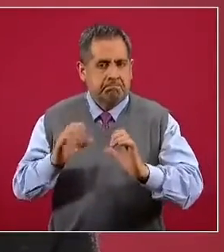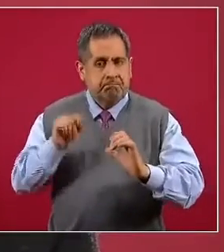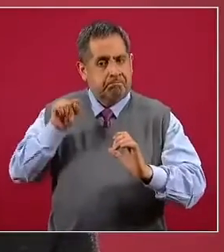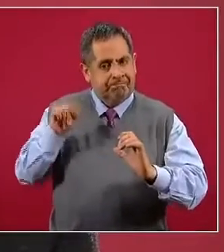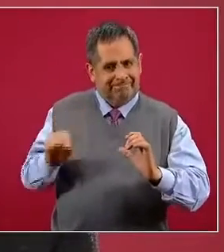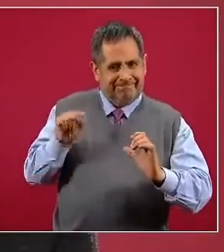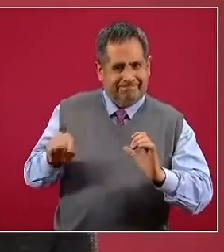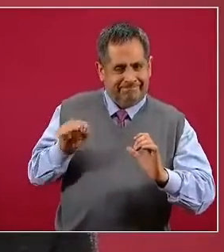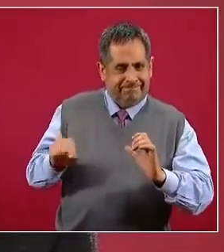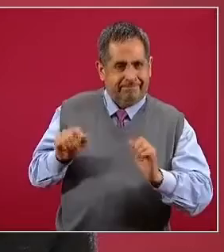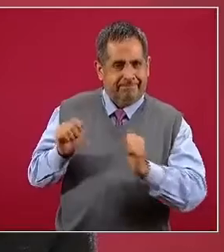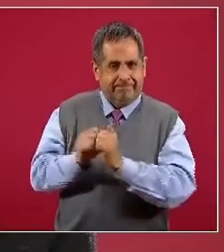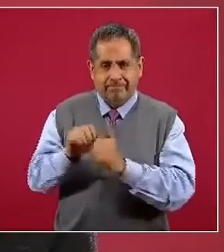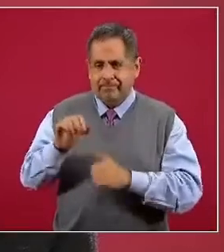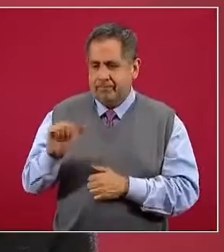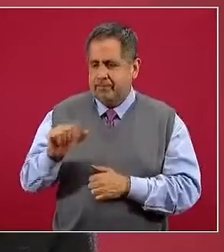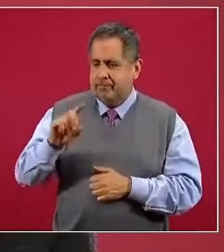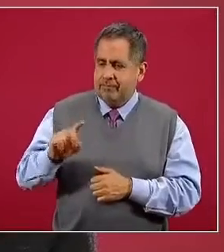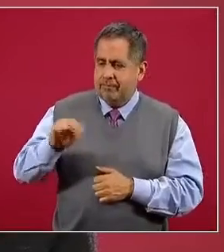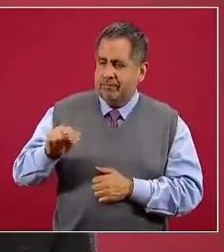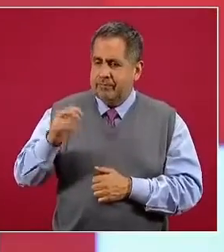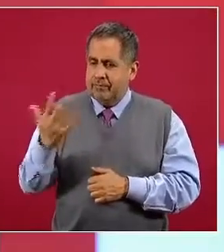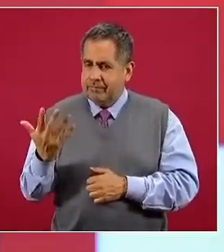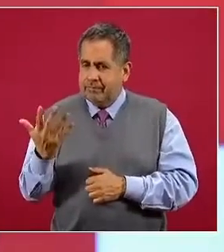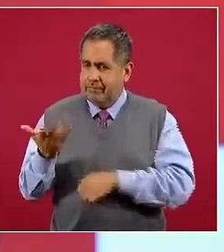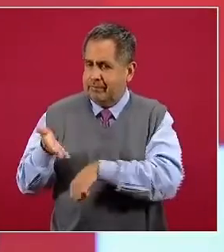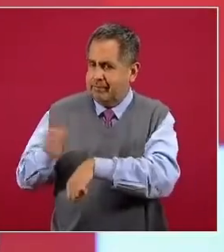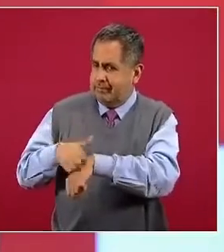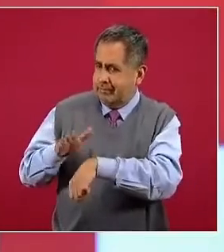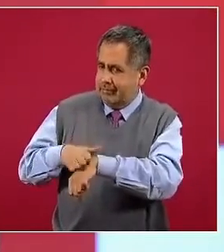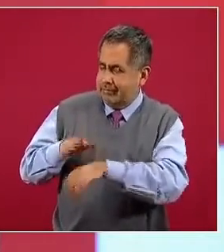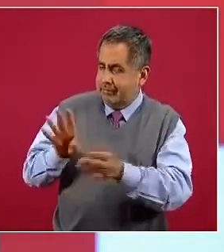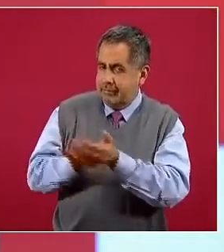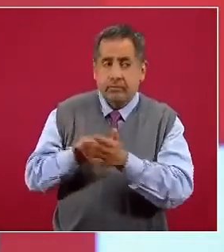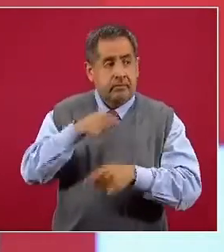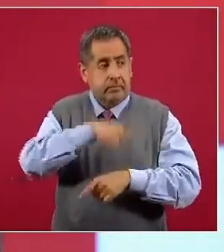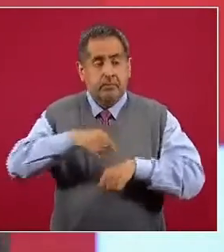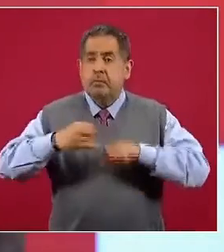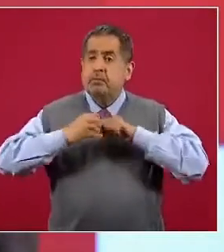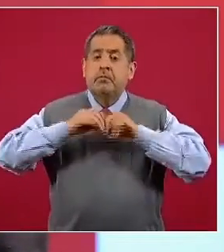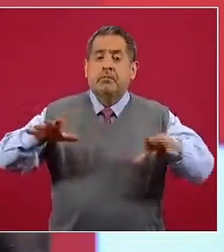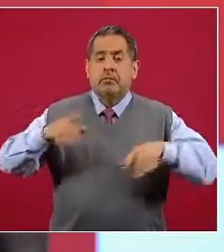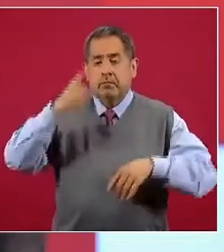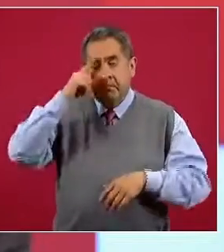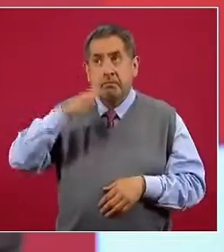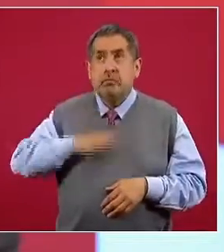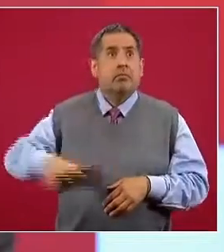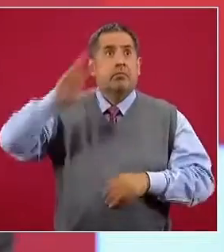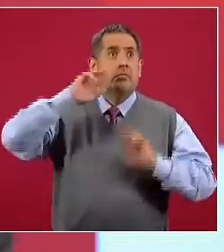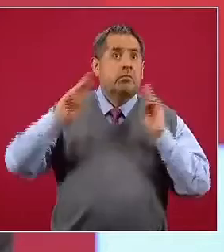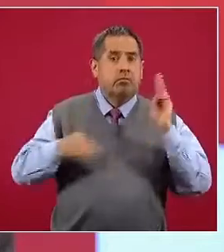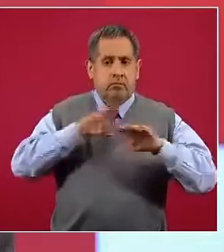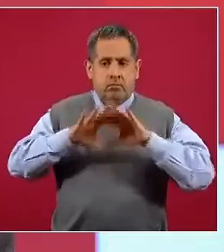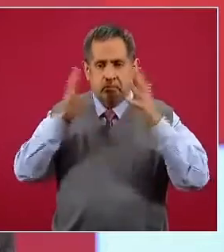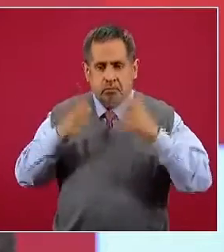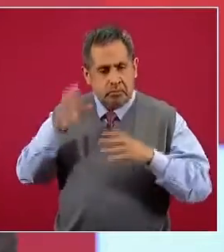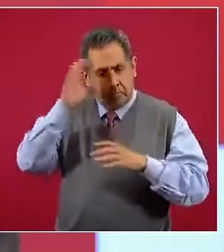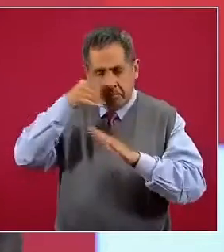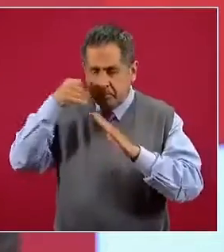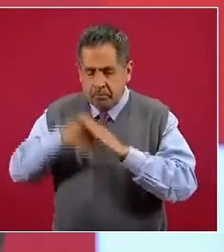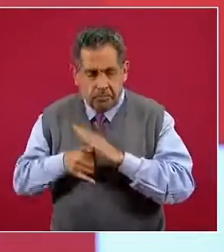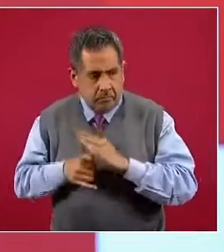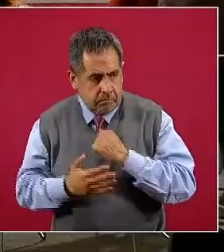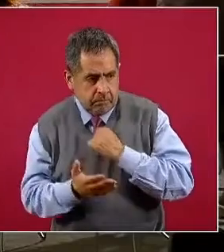las vacunas con adenovirus 5, lo publican con la intención de que la comunidad científica y de salud pública del